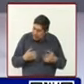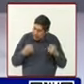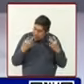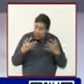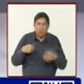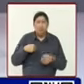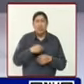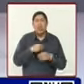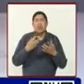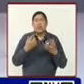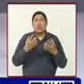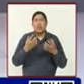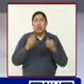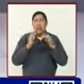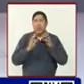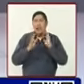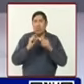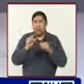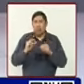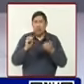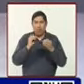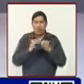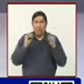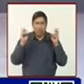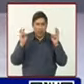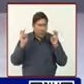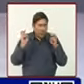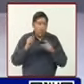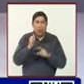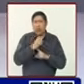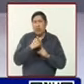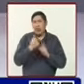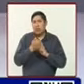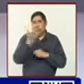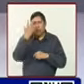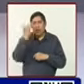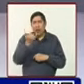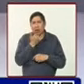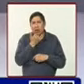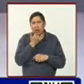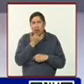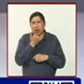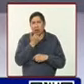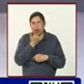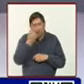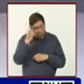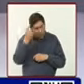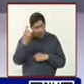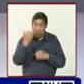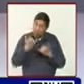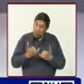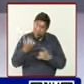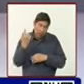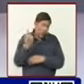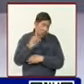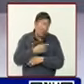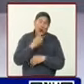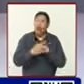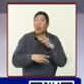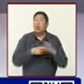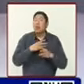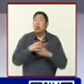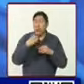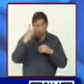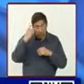Y nosotros hemos querido hablar un poco más sobre este aspecto. ¿Y por qué estamos hablando del sueño? Porque hoy precisamente es el Día Mundial del